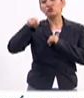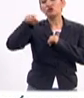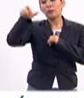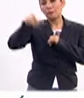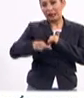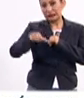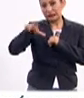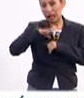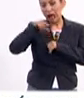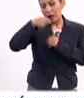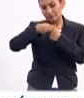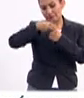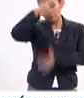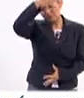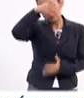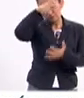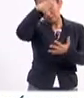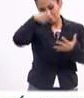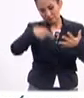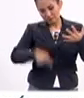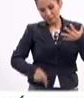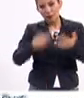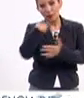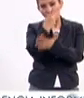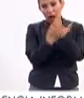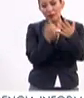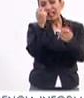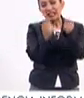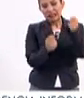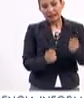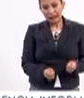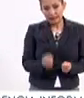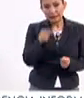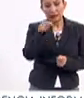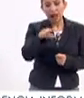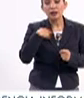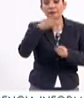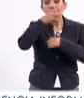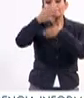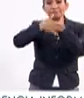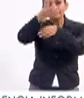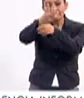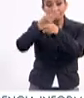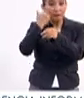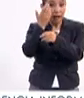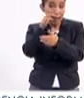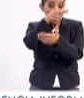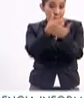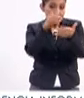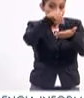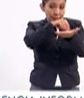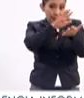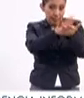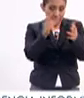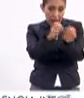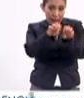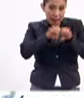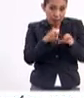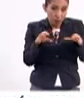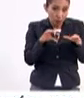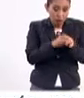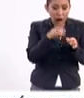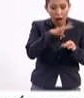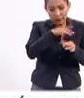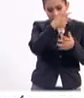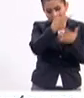culturacomunitaria.gov.mx, ahí están las líneas generales del programa, están las convocatorias para quien quiera registrarse y formar parte del programa, están